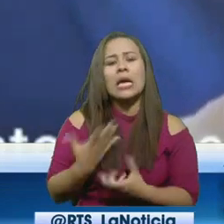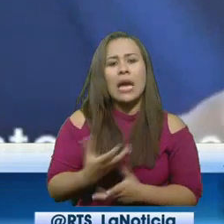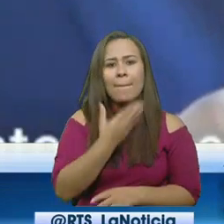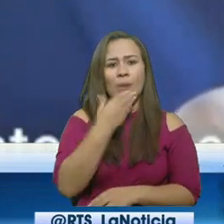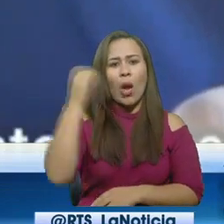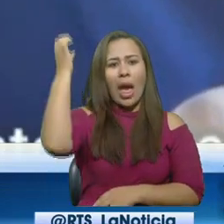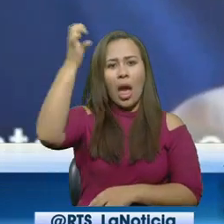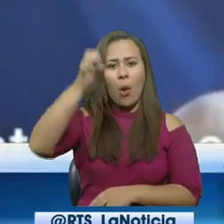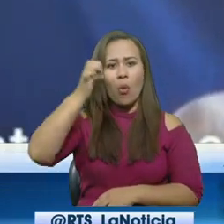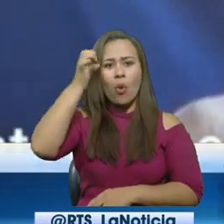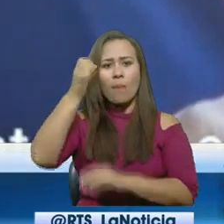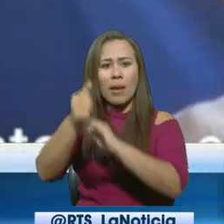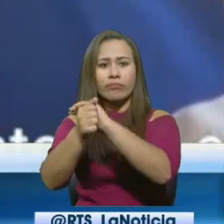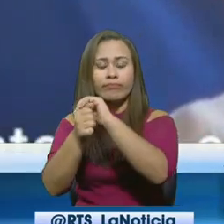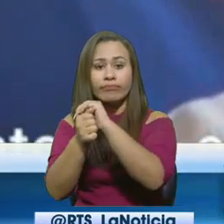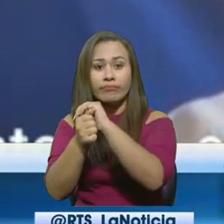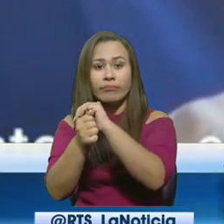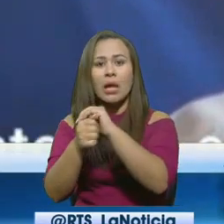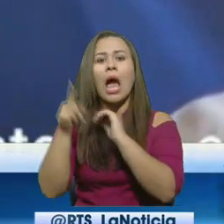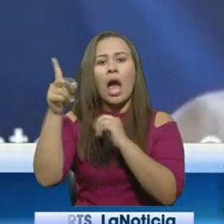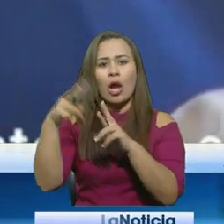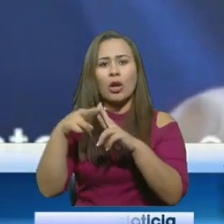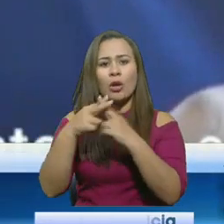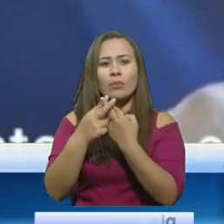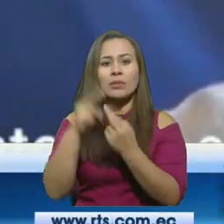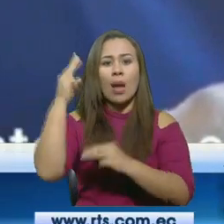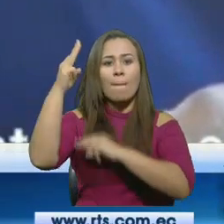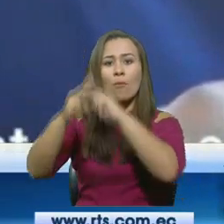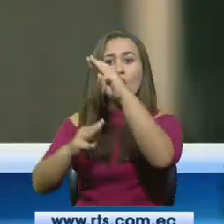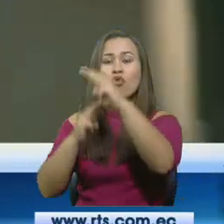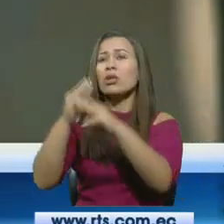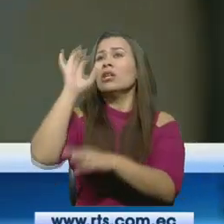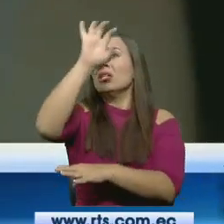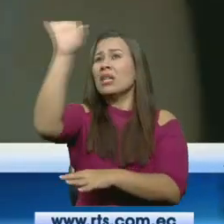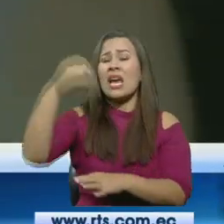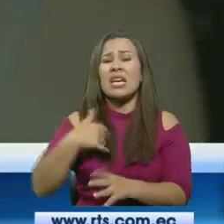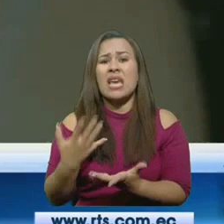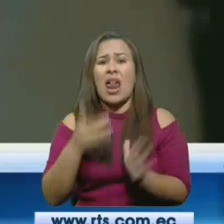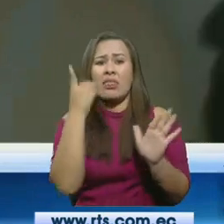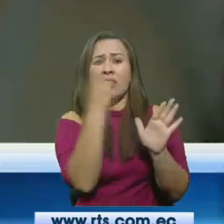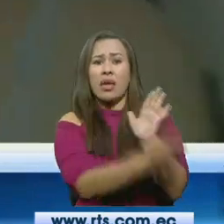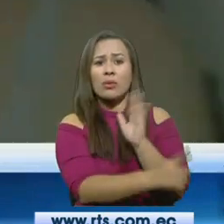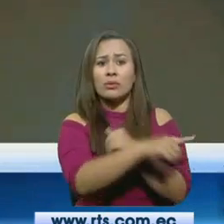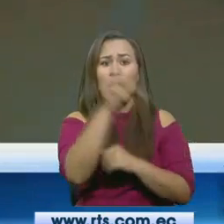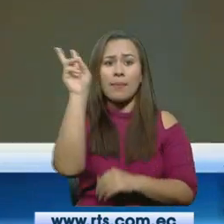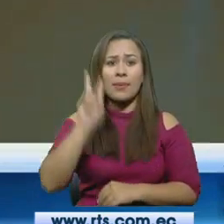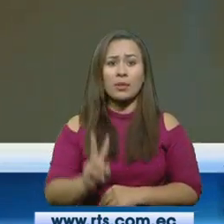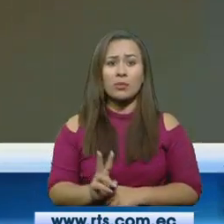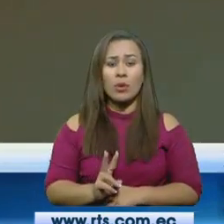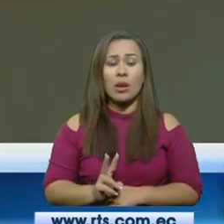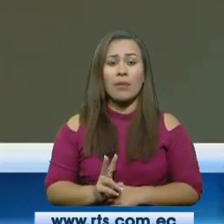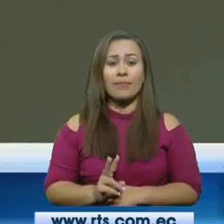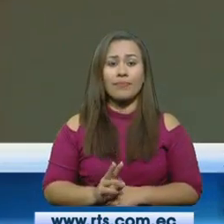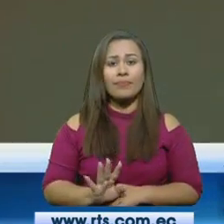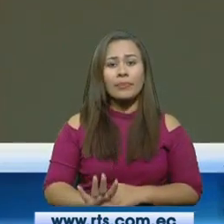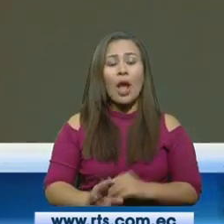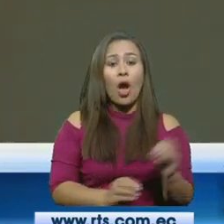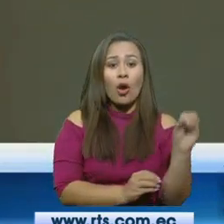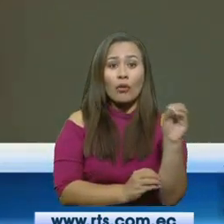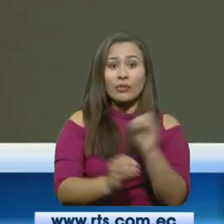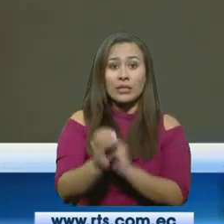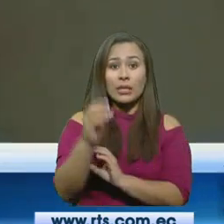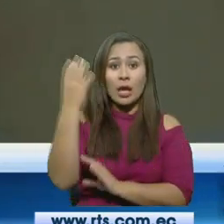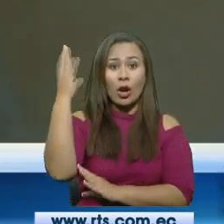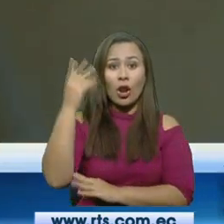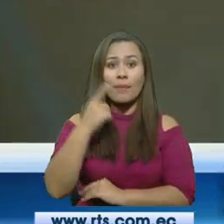Europa, desde donde comenzará una gira mundial para denunciar el régimen del mandatario venezolano. La Oficina de Migración de Colombia